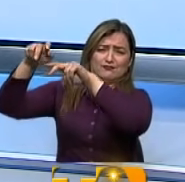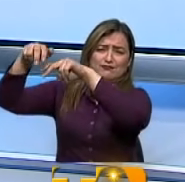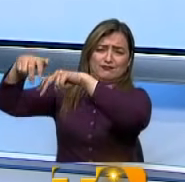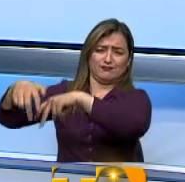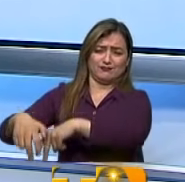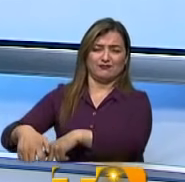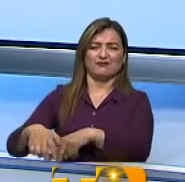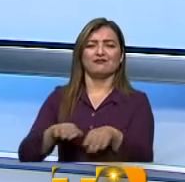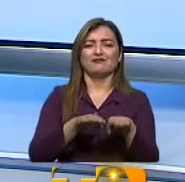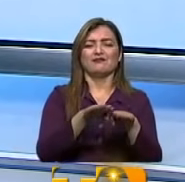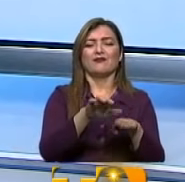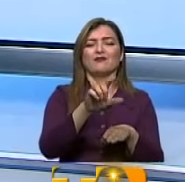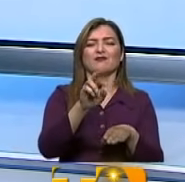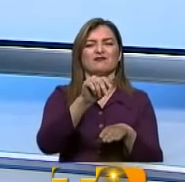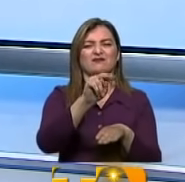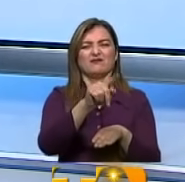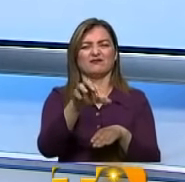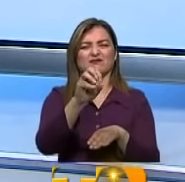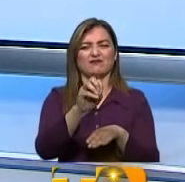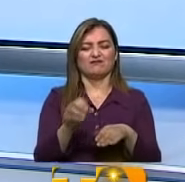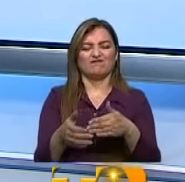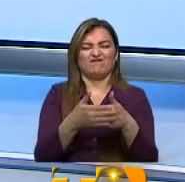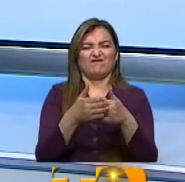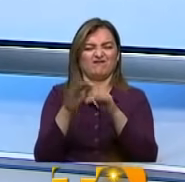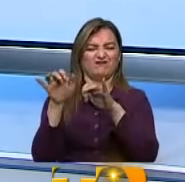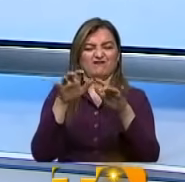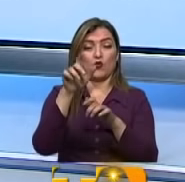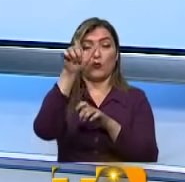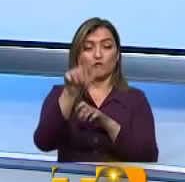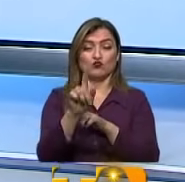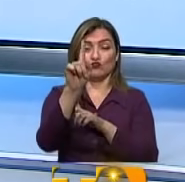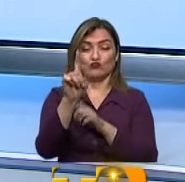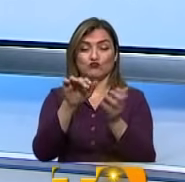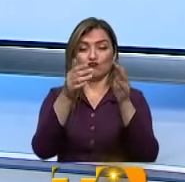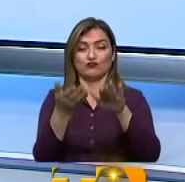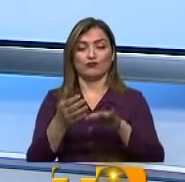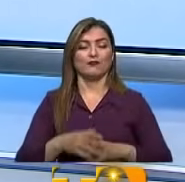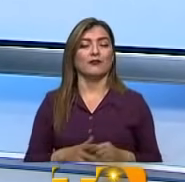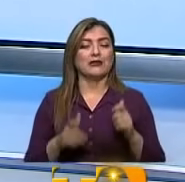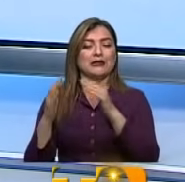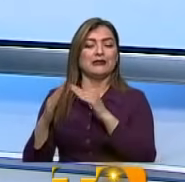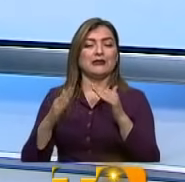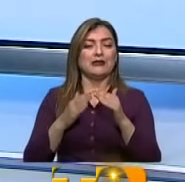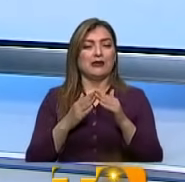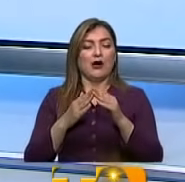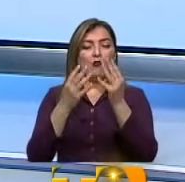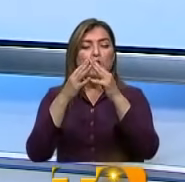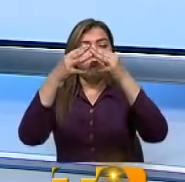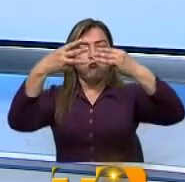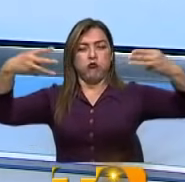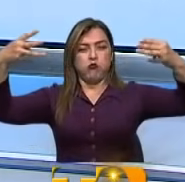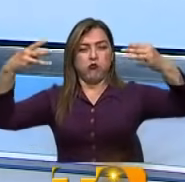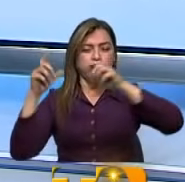kilómetro 114 por un deslizamiento de tierra que ya coló la vida de una persona. Además, moradores del sector construyeron poleas para